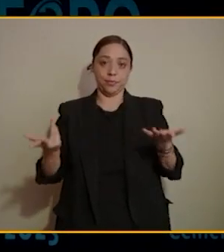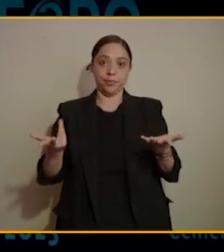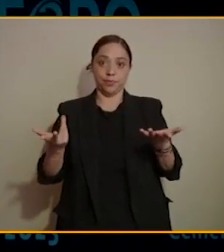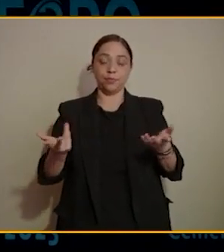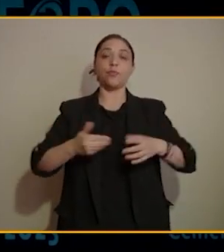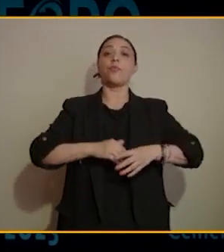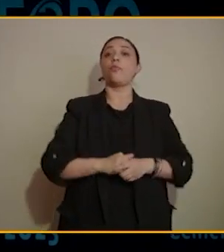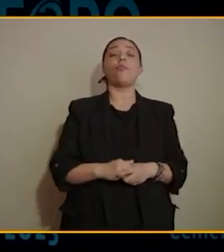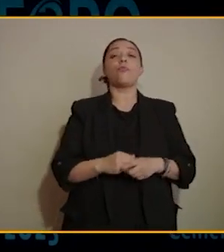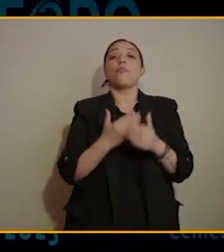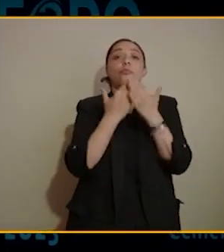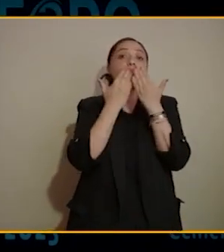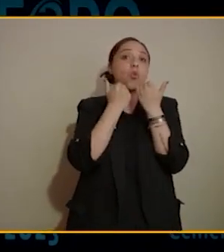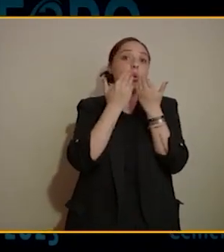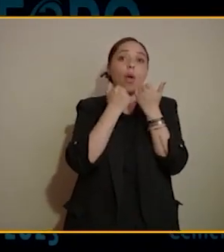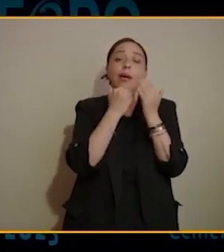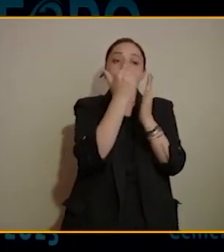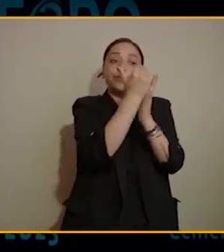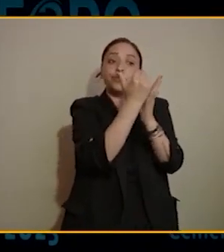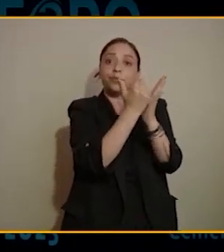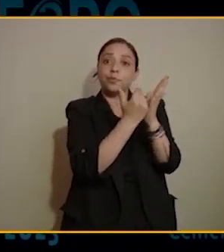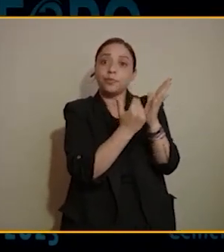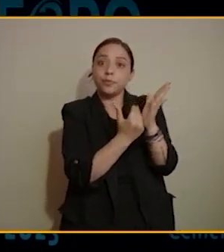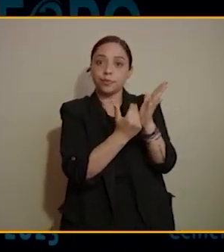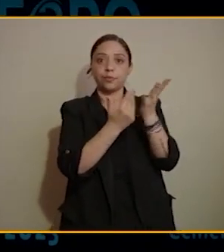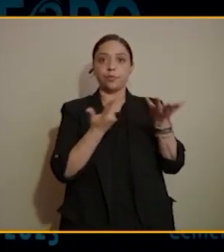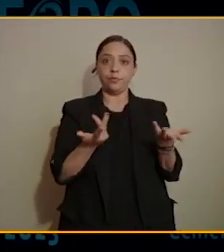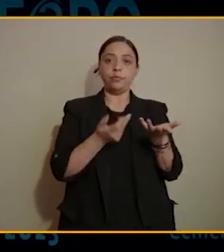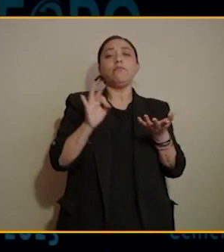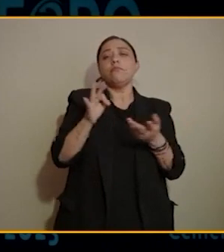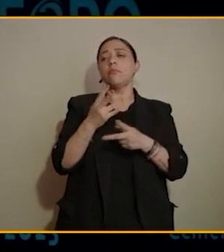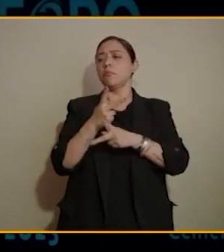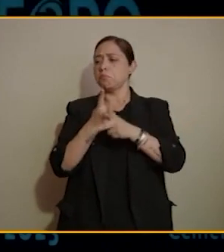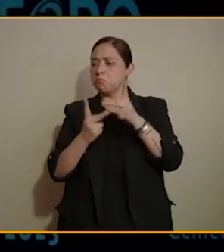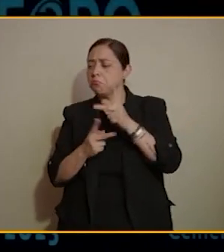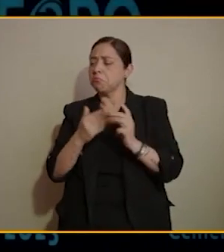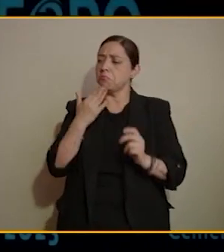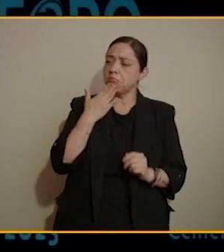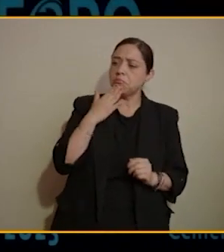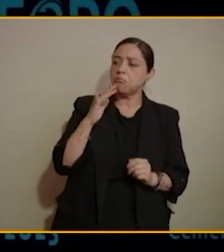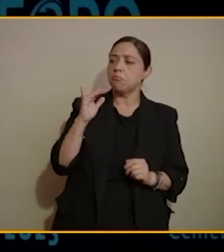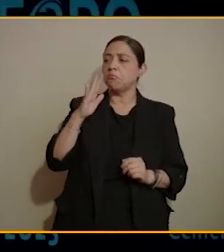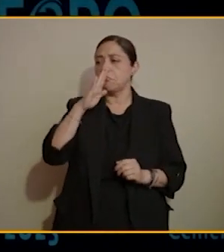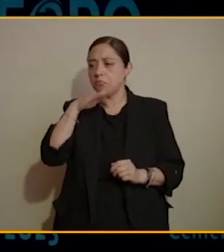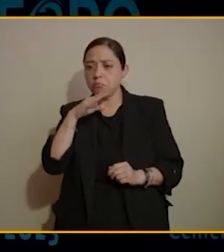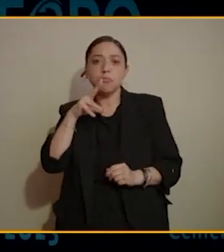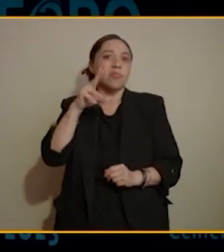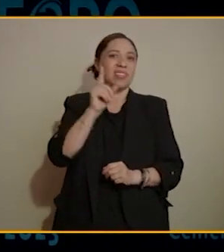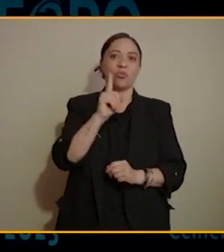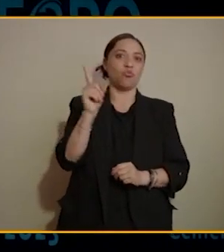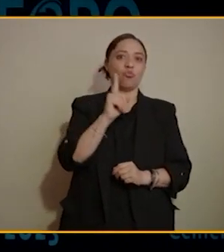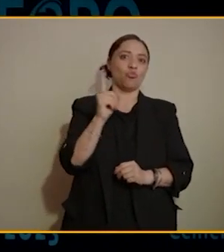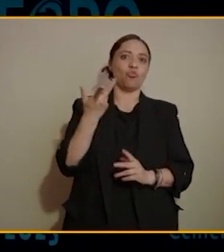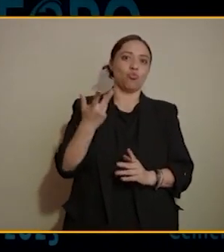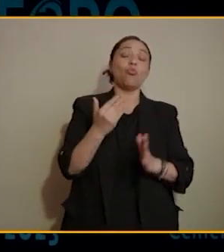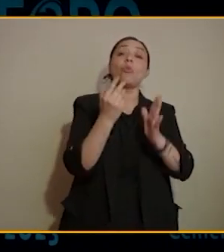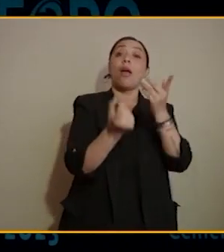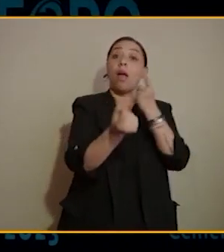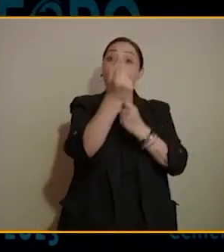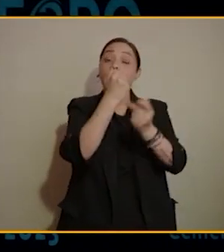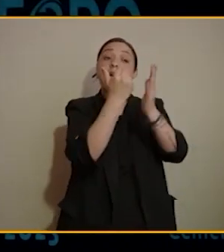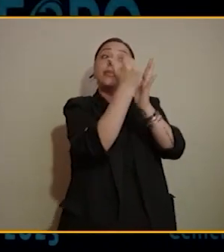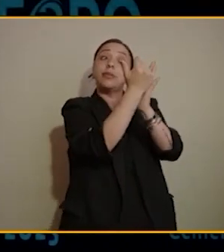Simplemente no cubren los requisitos, ya ni hablar de que si el producto es bueno o malo. Hay muchos que no cumplen requisitos